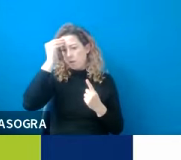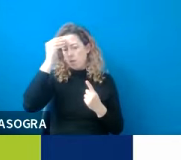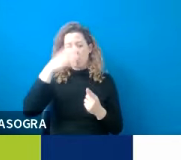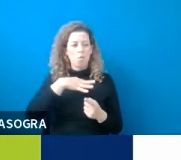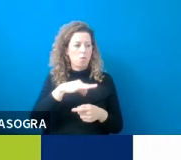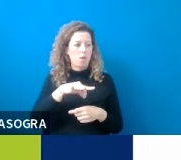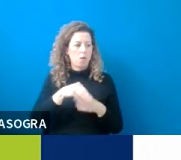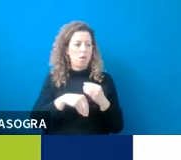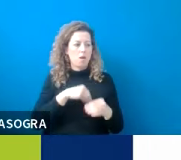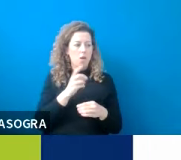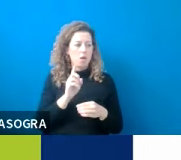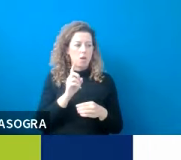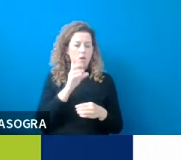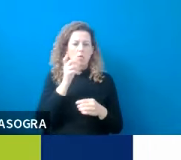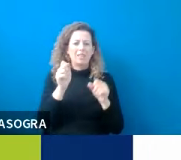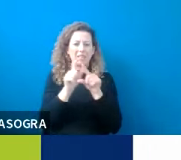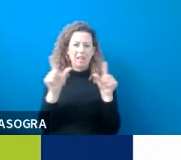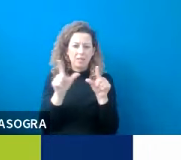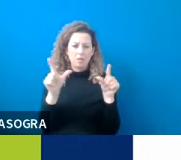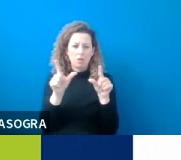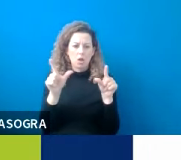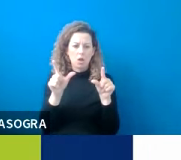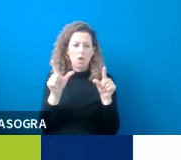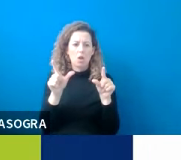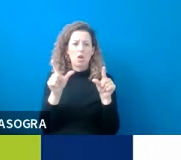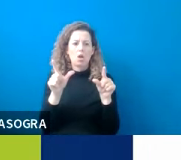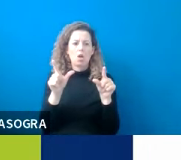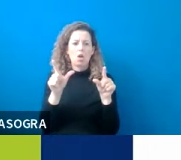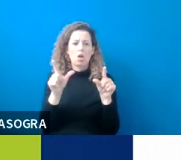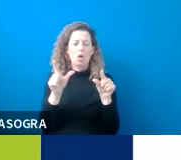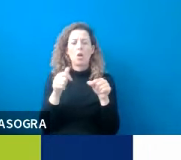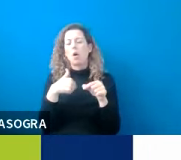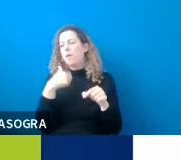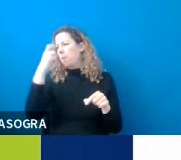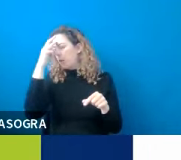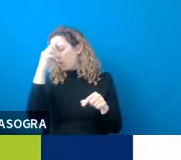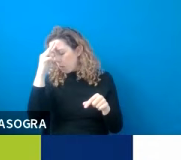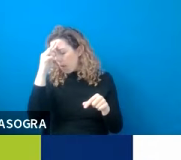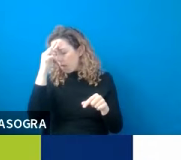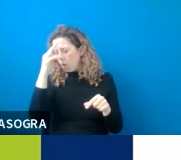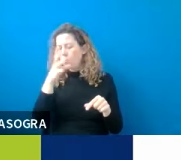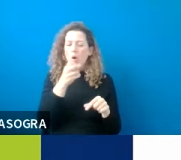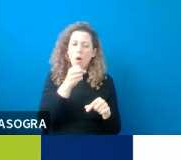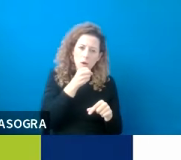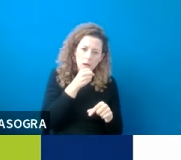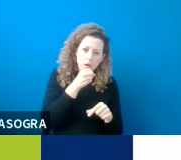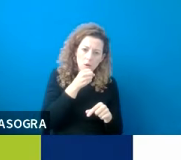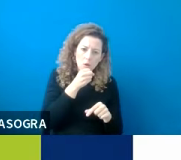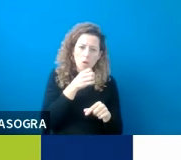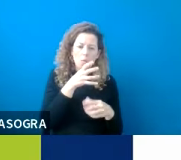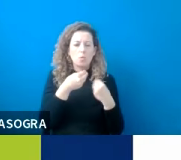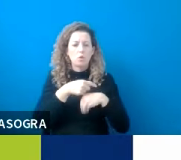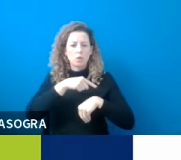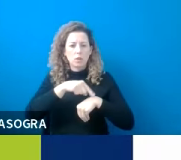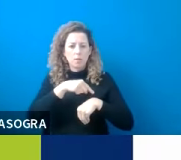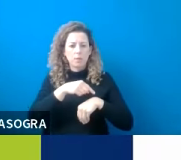es decir, le ponemos mucha televisión, es que no estamos muy ocupados, es pasan mucho tiempo con los abuelos y los abuelos quizás lo estimulan